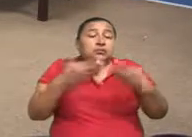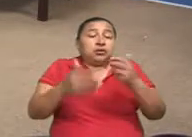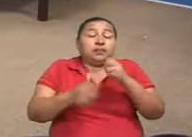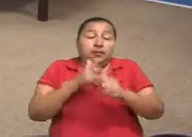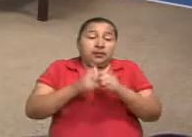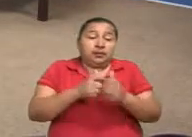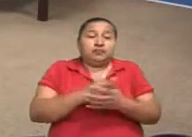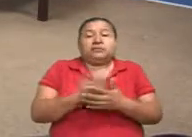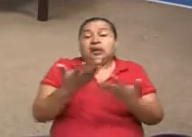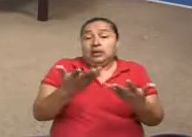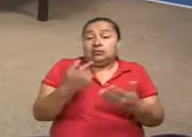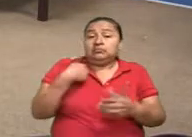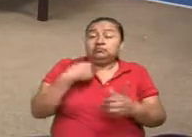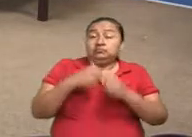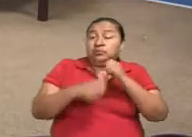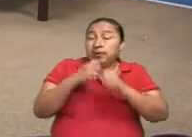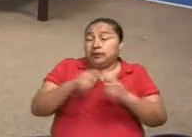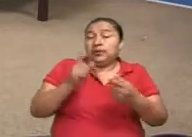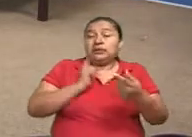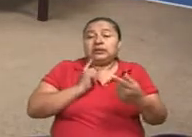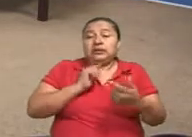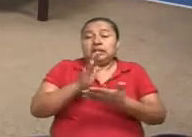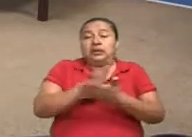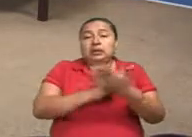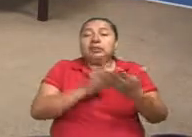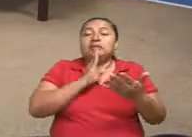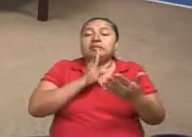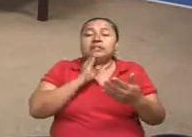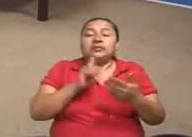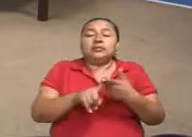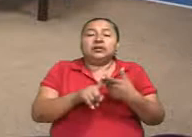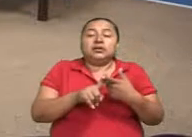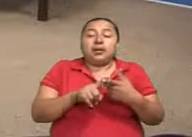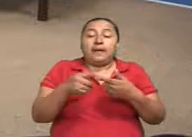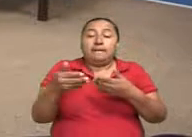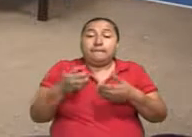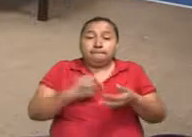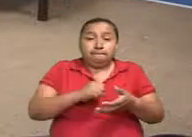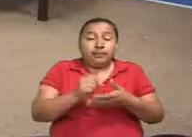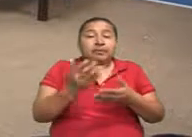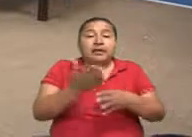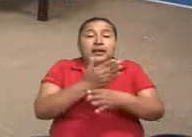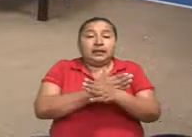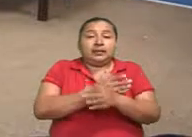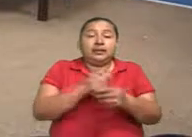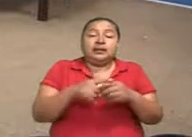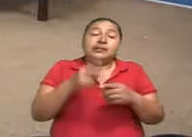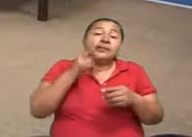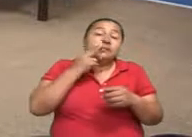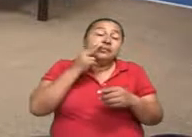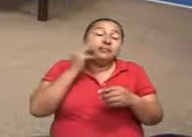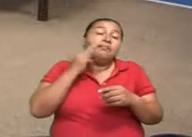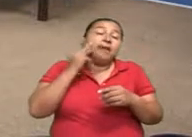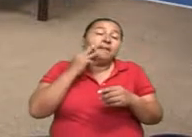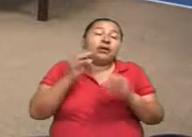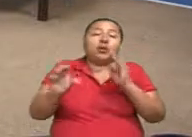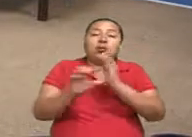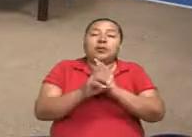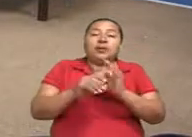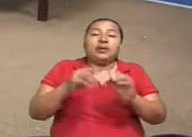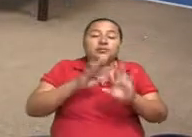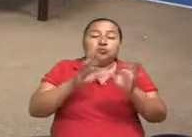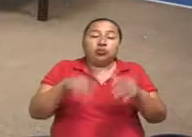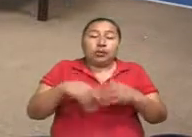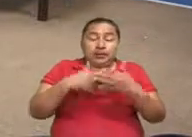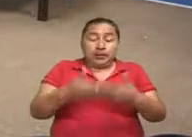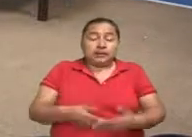trastorno? Entonces, los factores de riesgo, uno que habíamos hablado es la prematurez, tenemos el tabaquismo en la madre. Una mujer